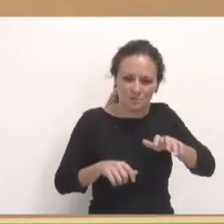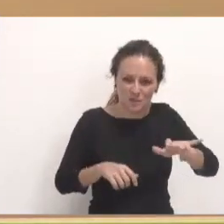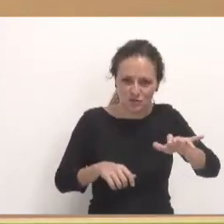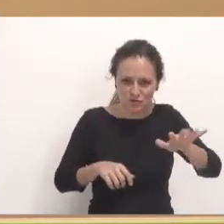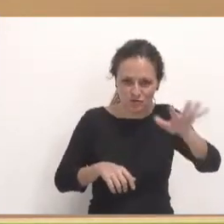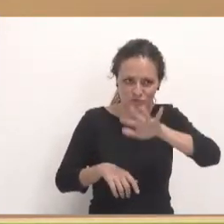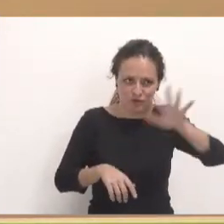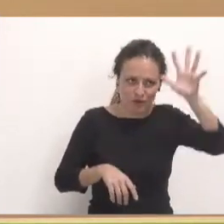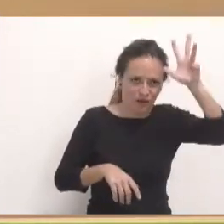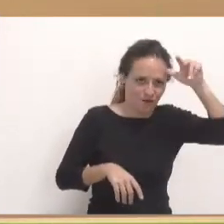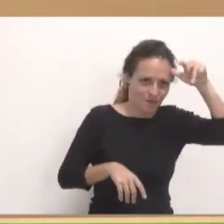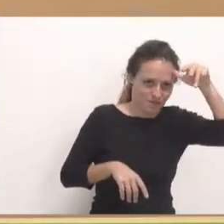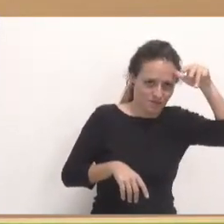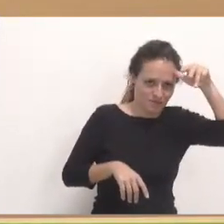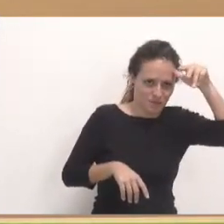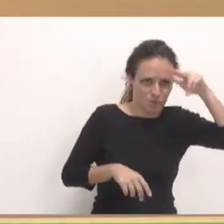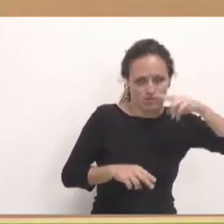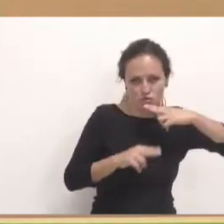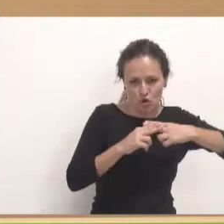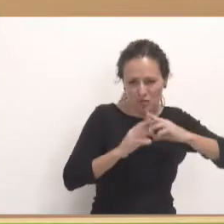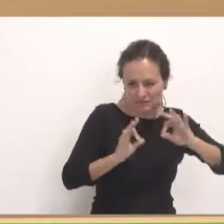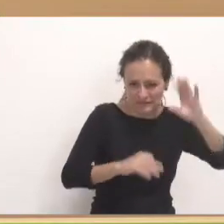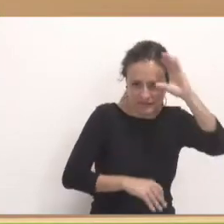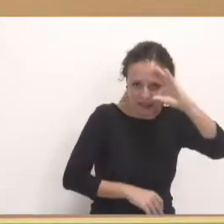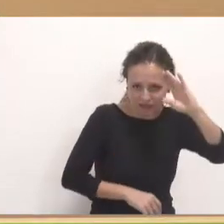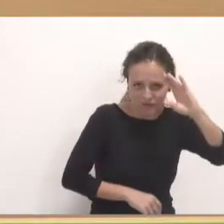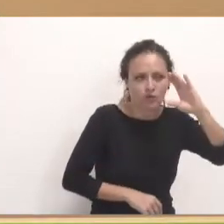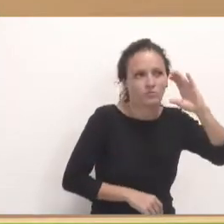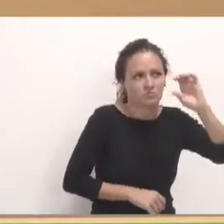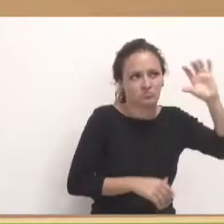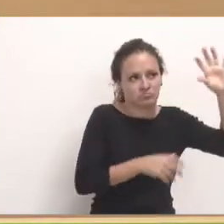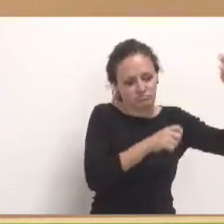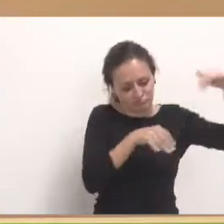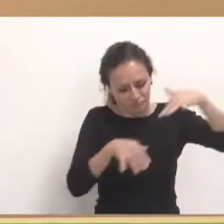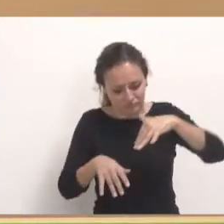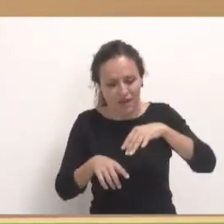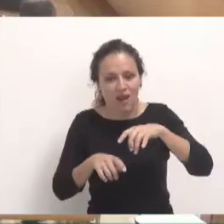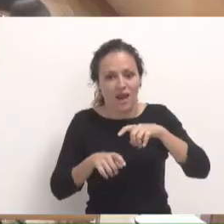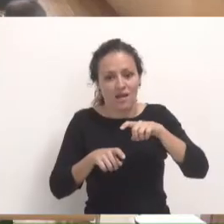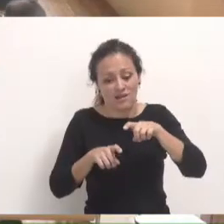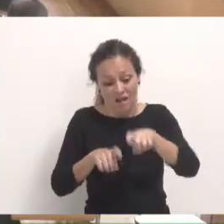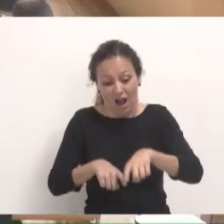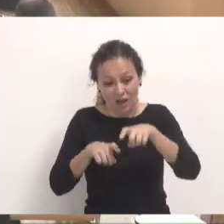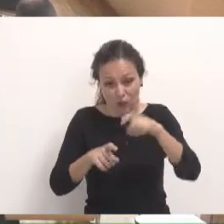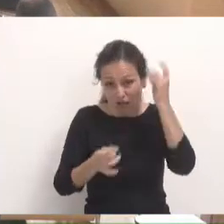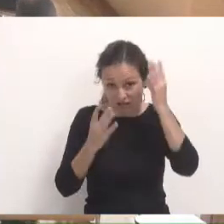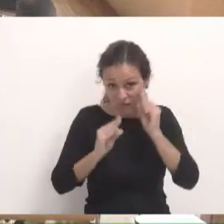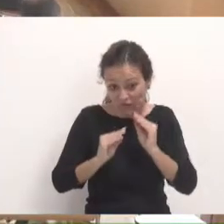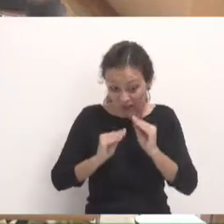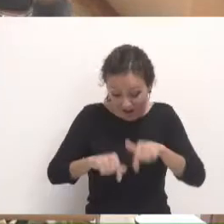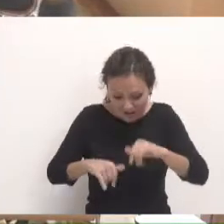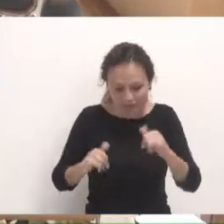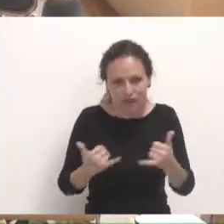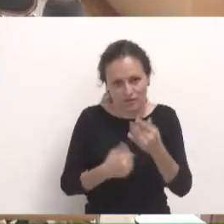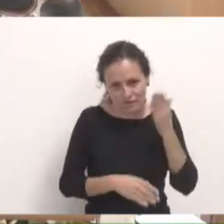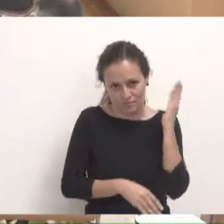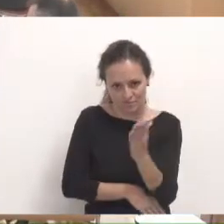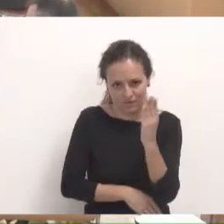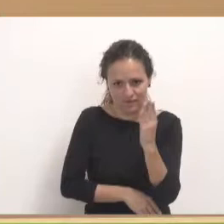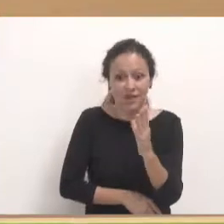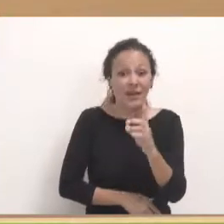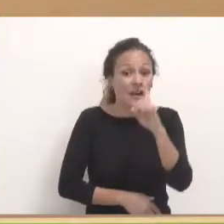norteamericano, Reticulermes flavipes, en la actividad agrícola de Tenerife. Les recuerdo a los grupos que